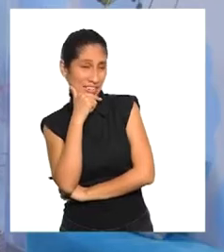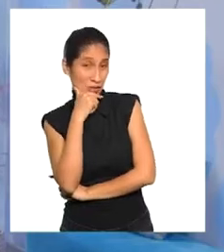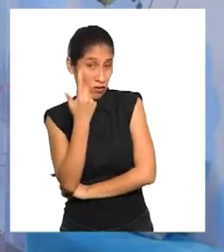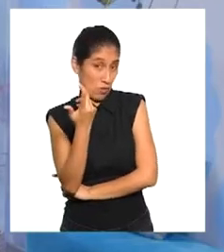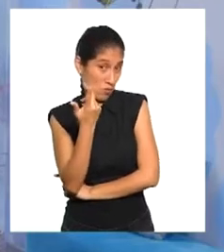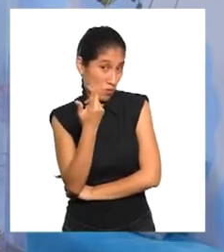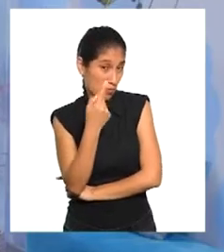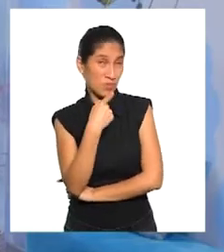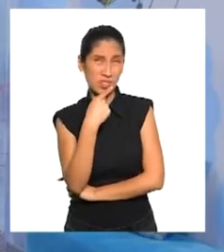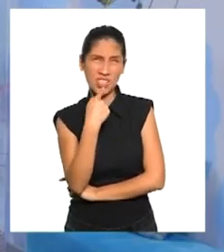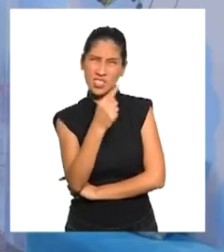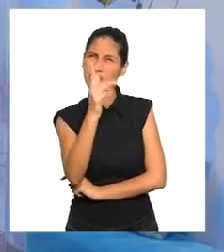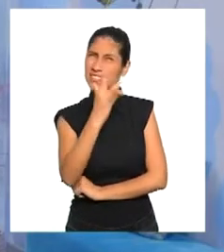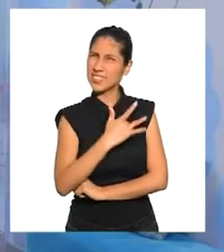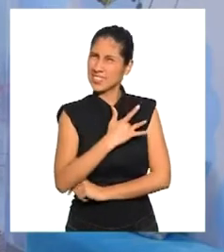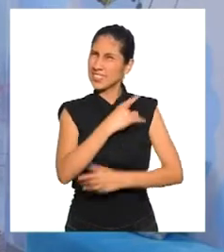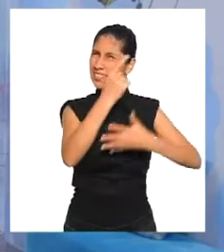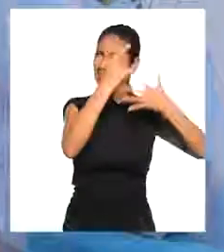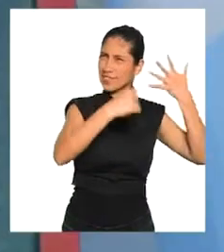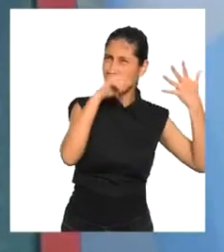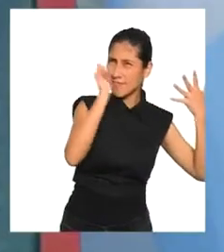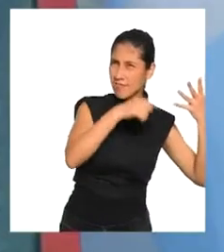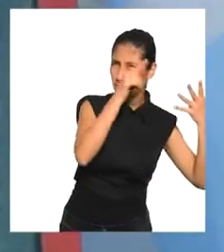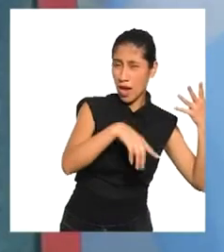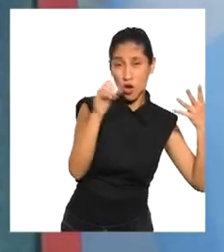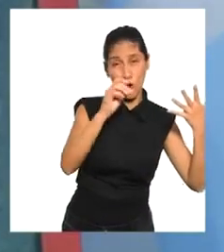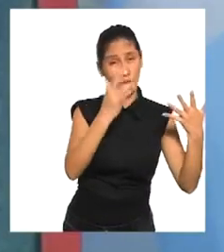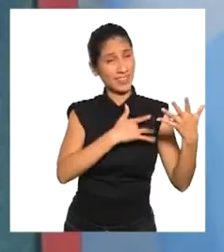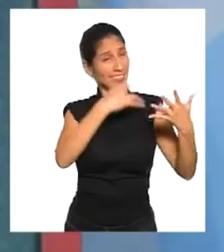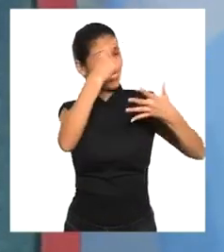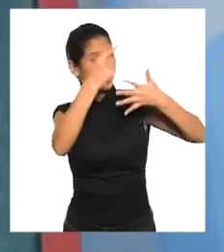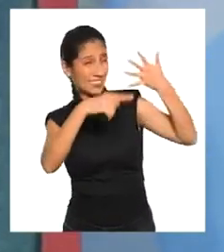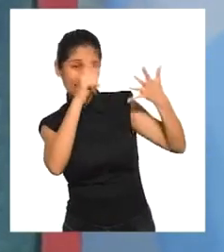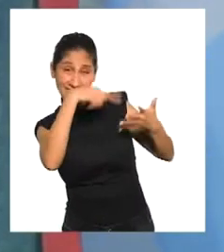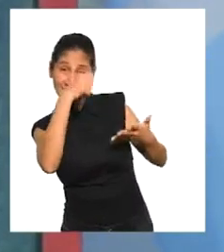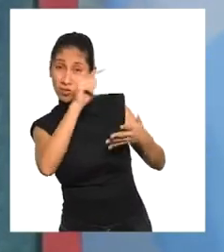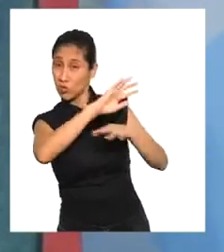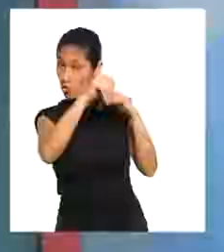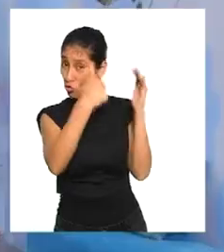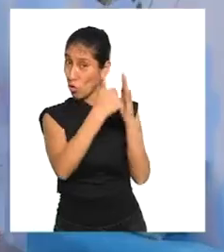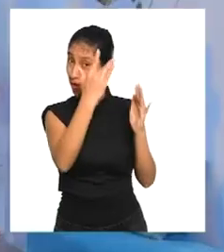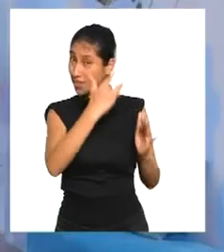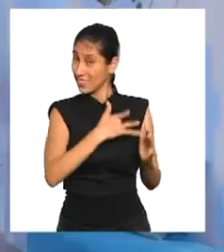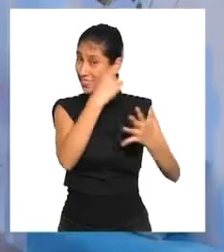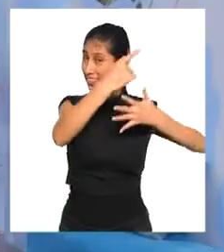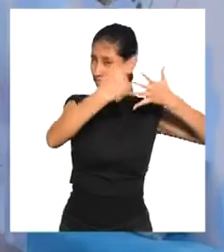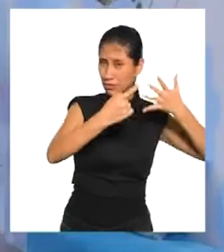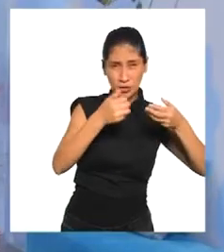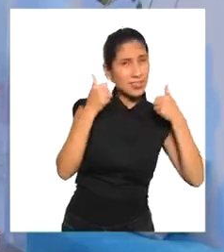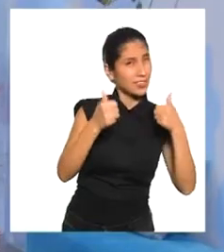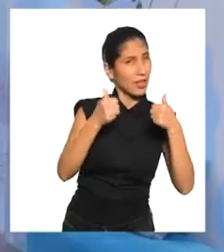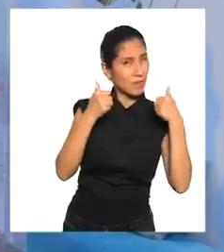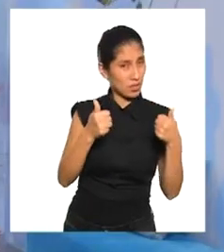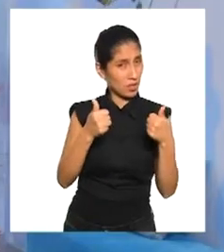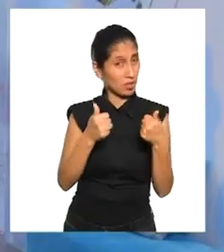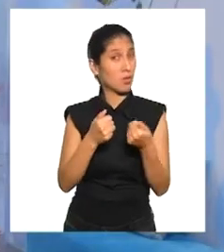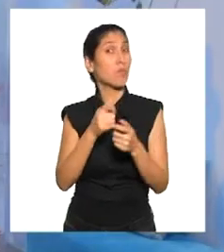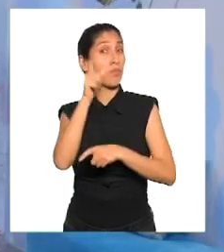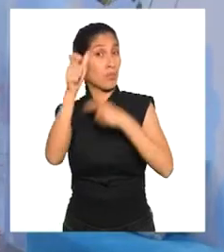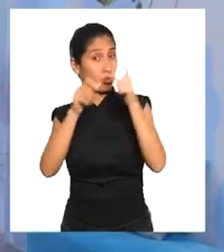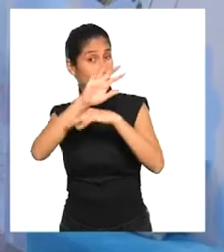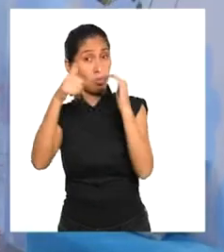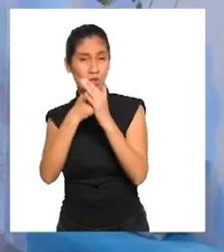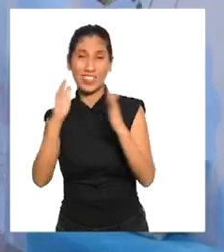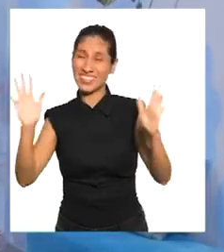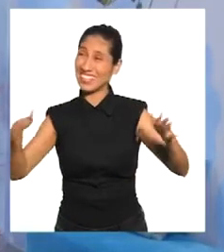llamarlas negativas o positivas, todas estas emociones son válidas. Nadie puede estar totalmente feliz ni